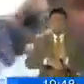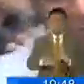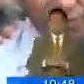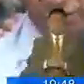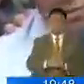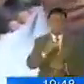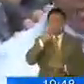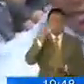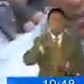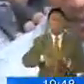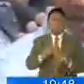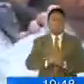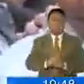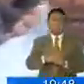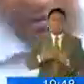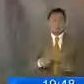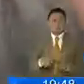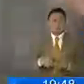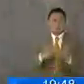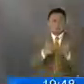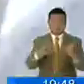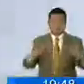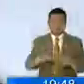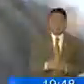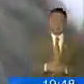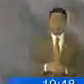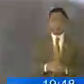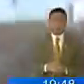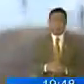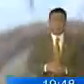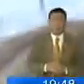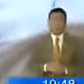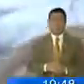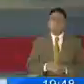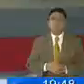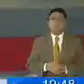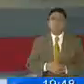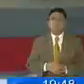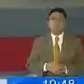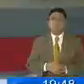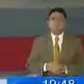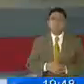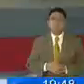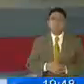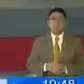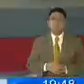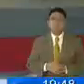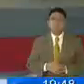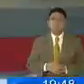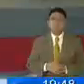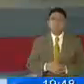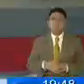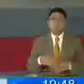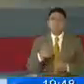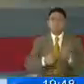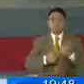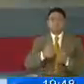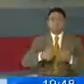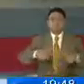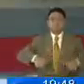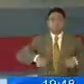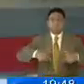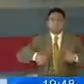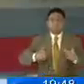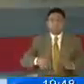para liberalizar el mercado. Desde Tulcán informa Miriam Enríquez. El candidato presidencial por Alianza País, Lenín